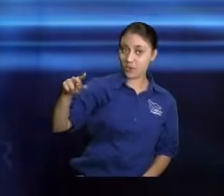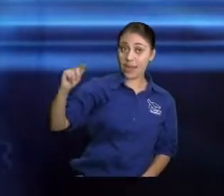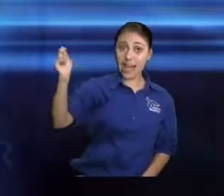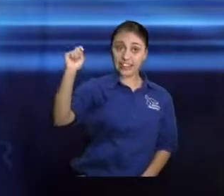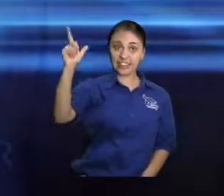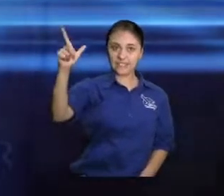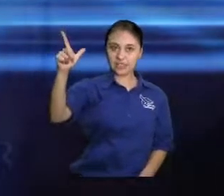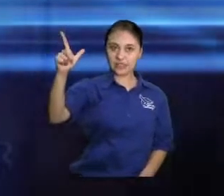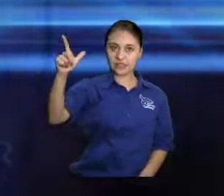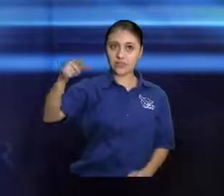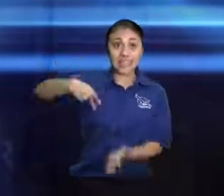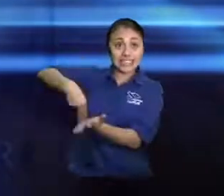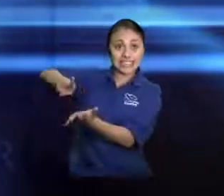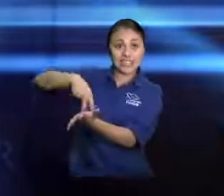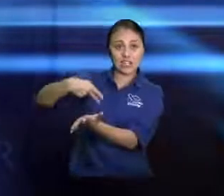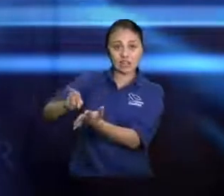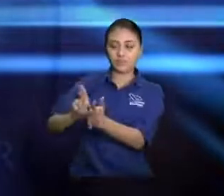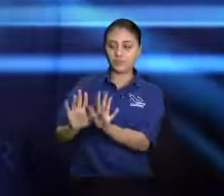en su corazón.